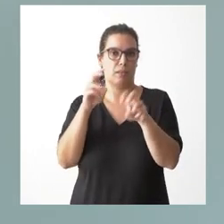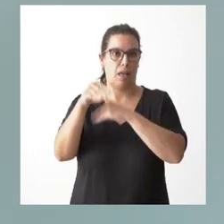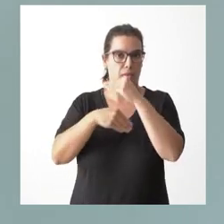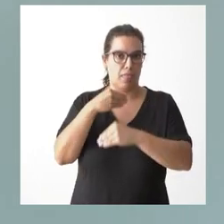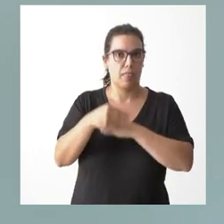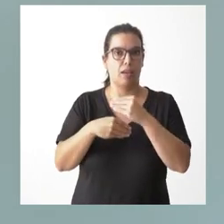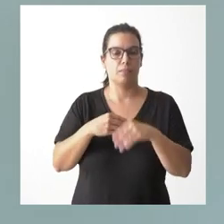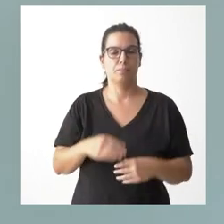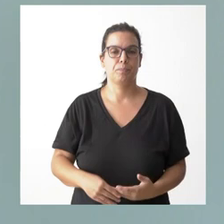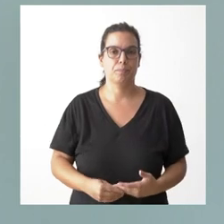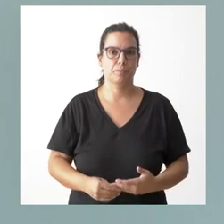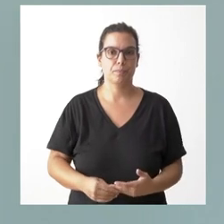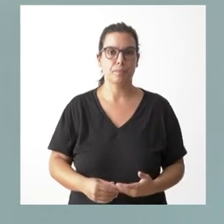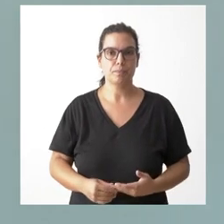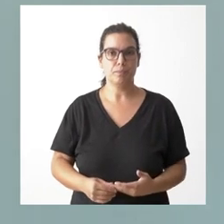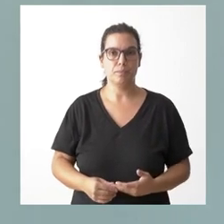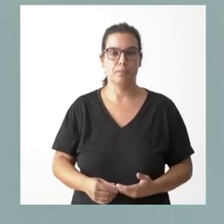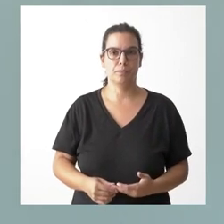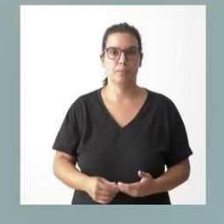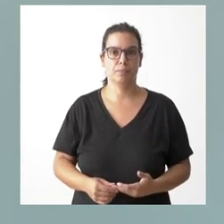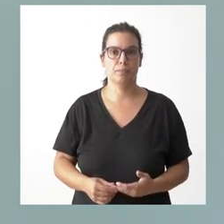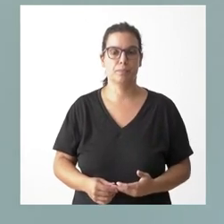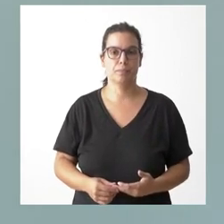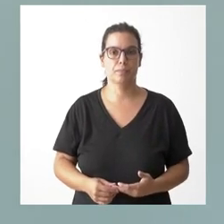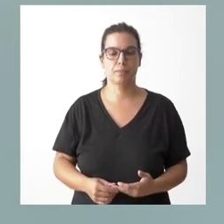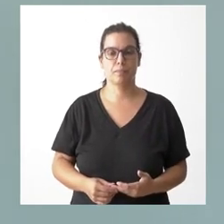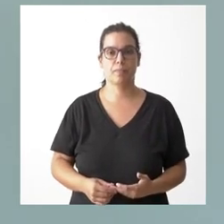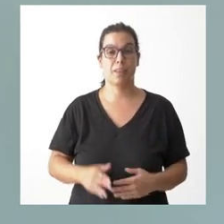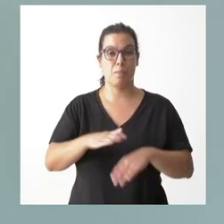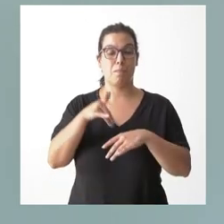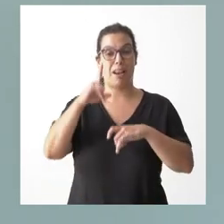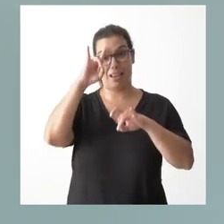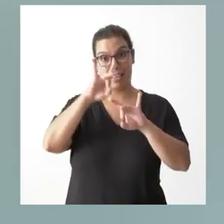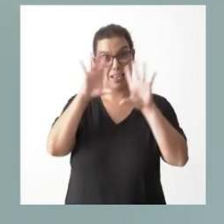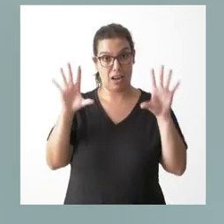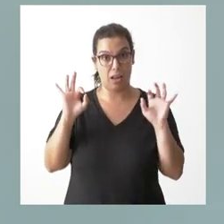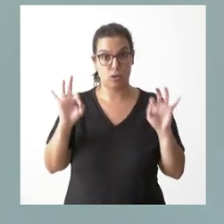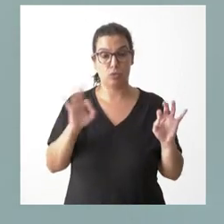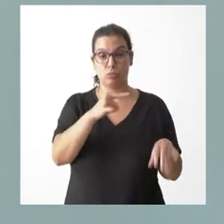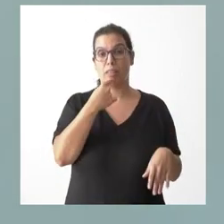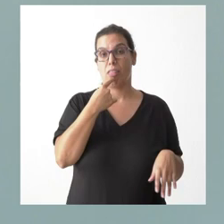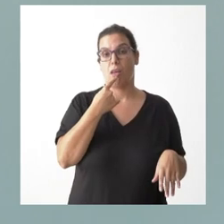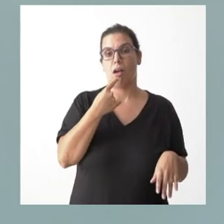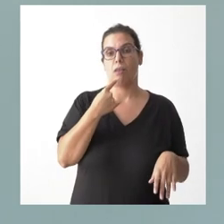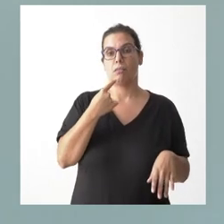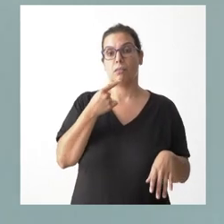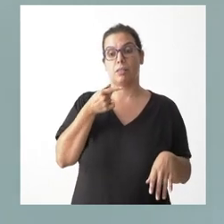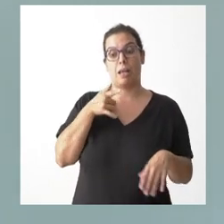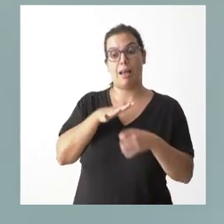que haya que llevar a cabo. Pero por dejar claro que decía usted que lo vamos a cumplir en